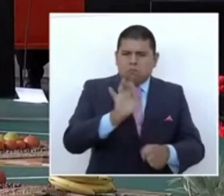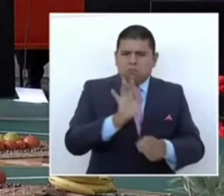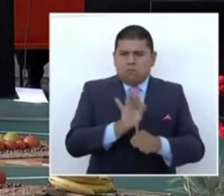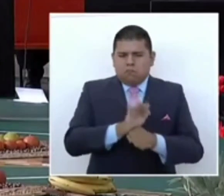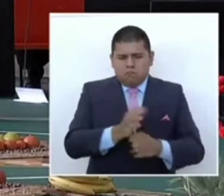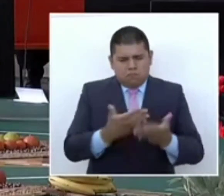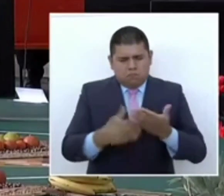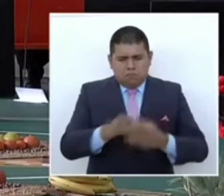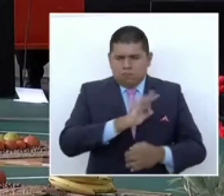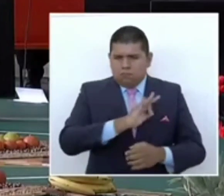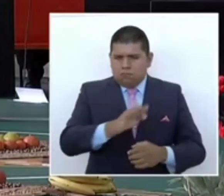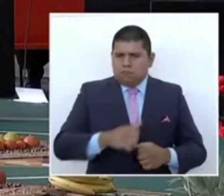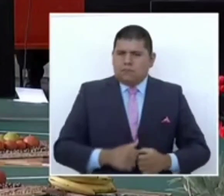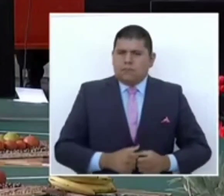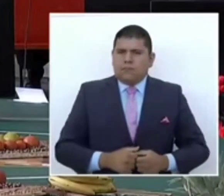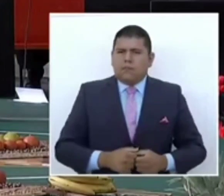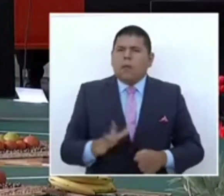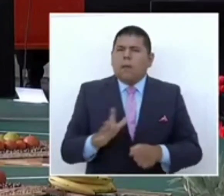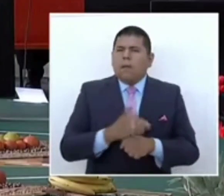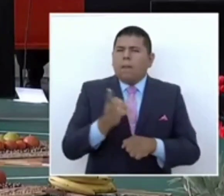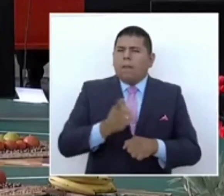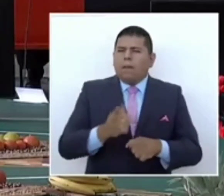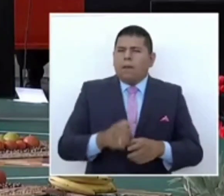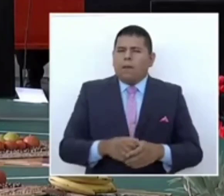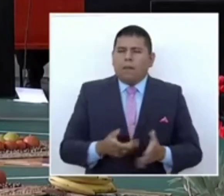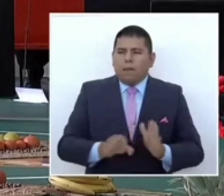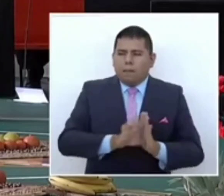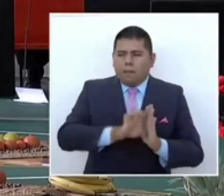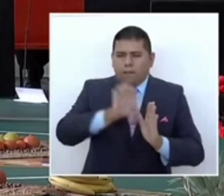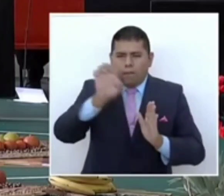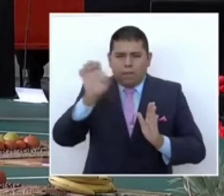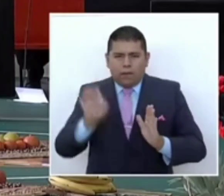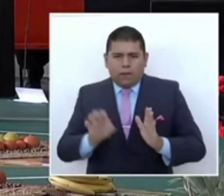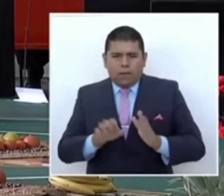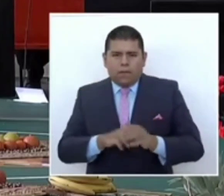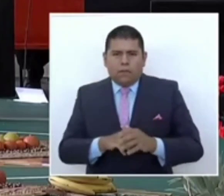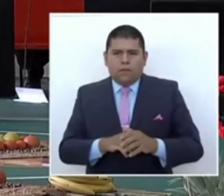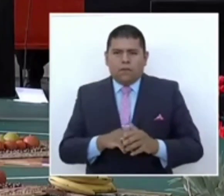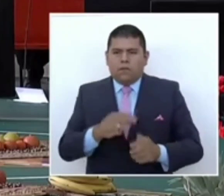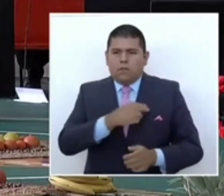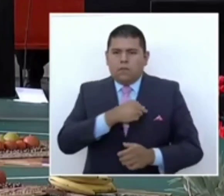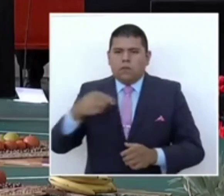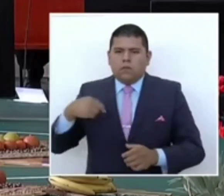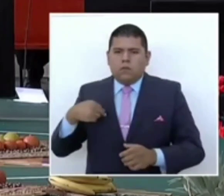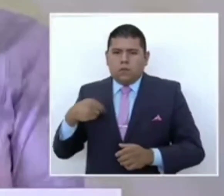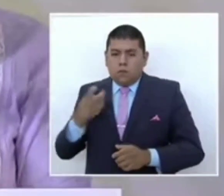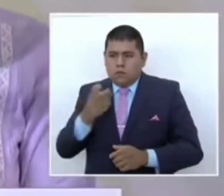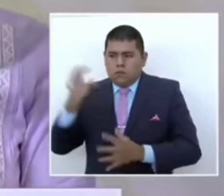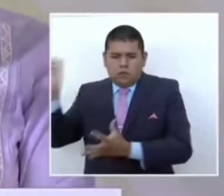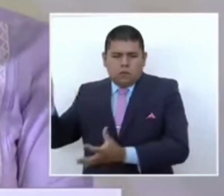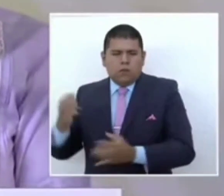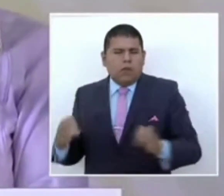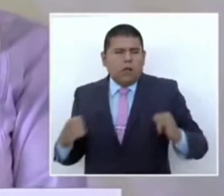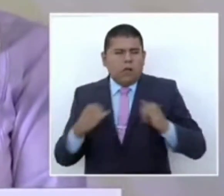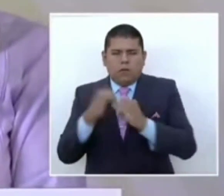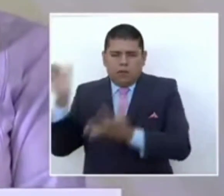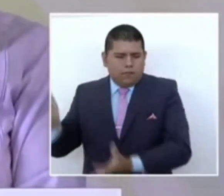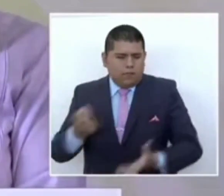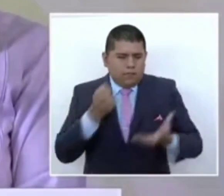beneficiarios. Porque si no, no llega, o no llega